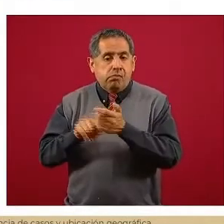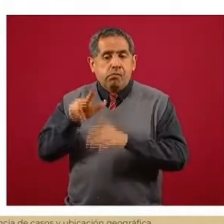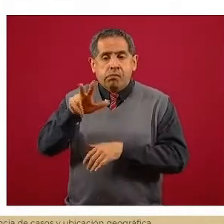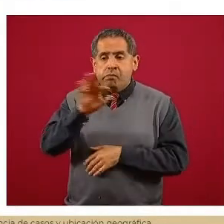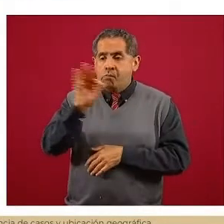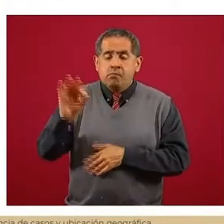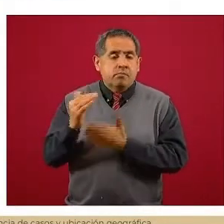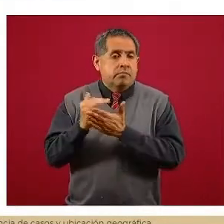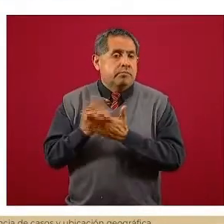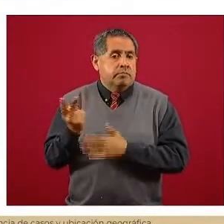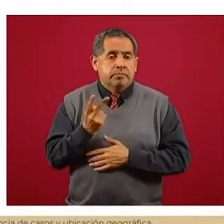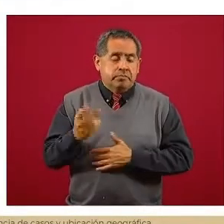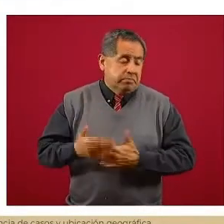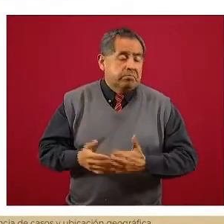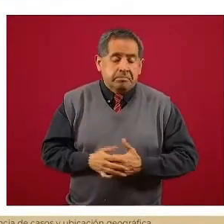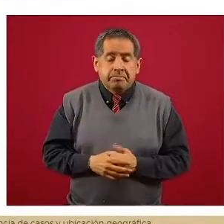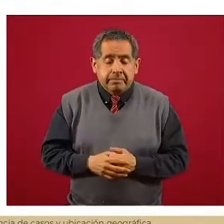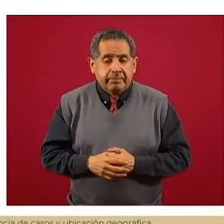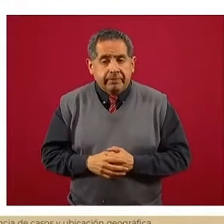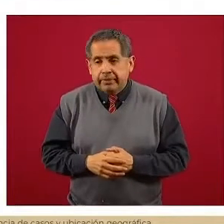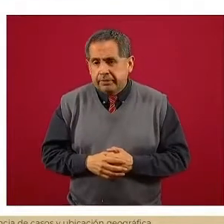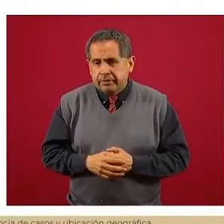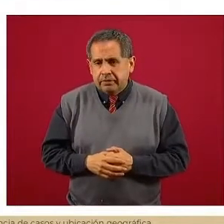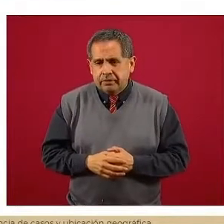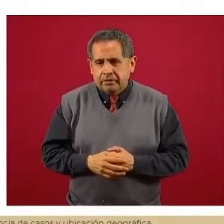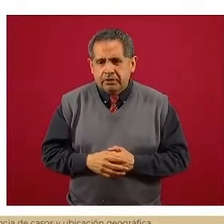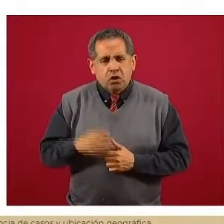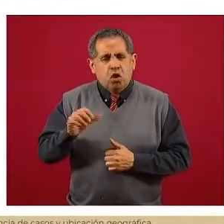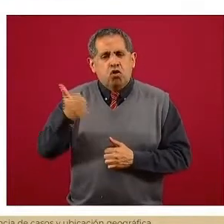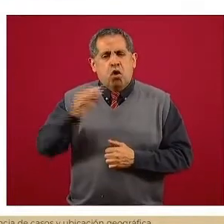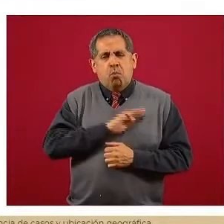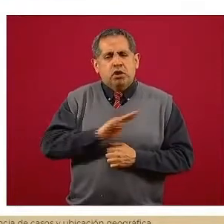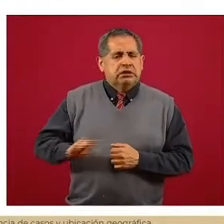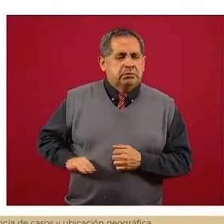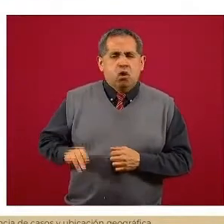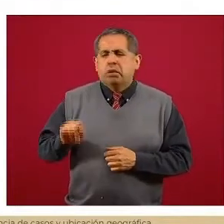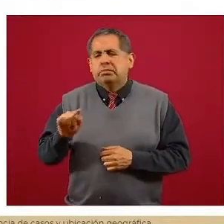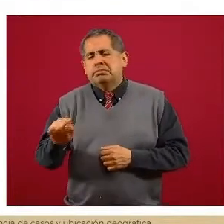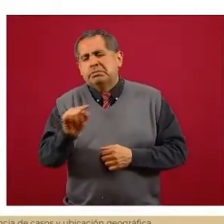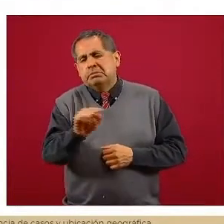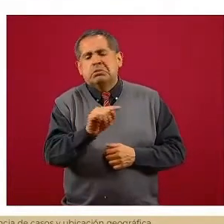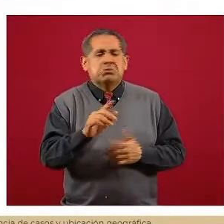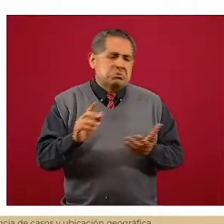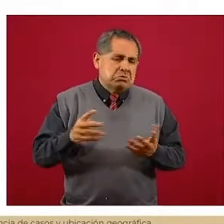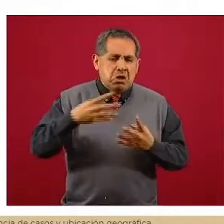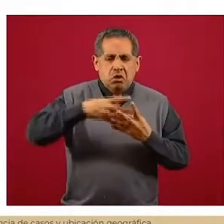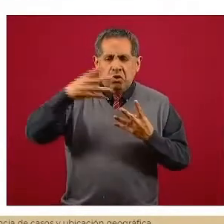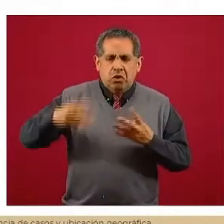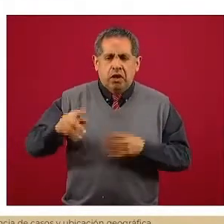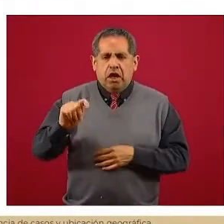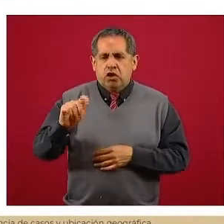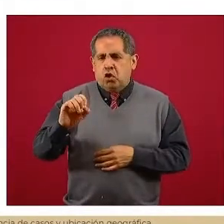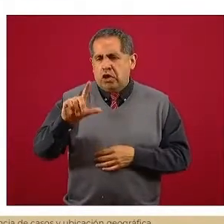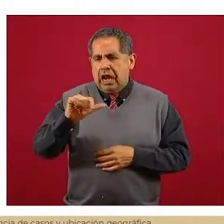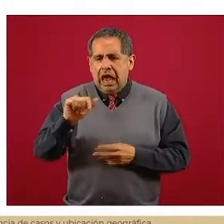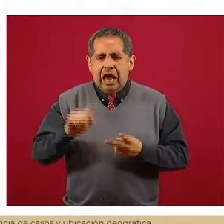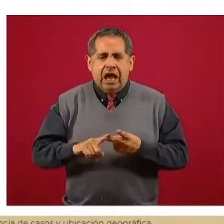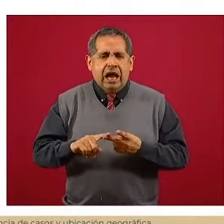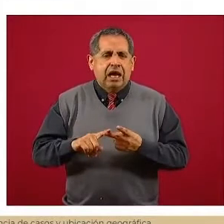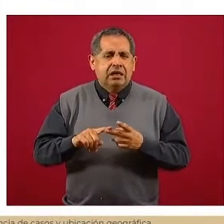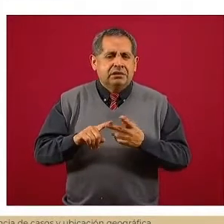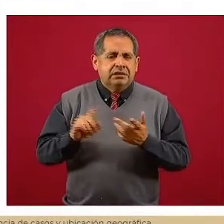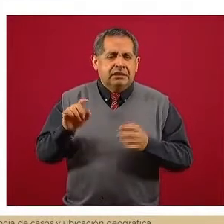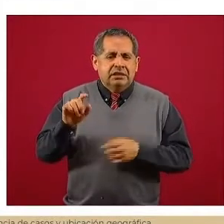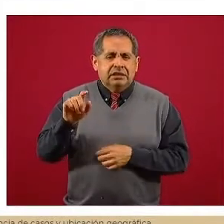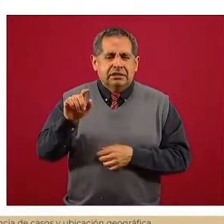18% en todo el estado. Los otros municipios representados, Tonalá, Zapopan, San Pedro,